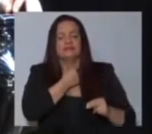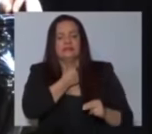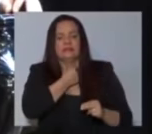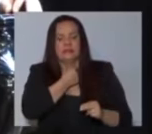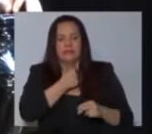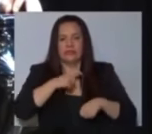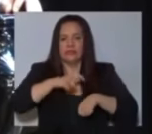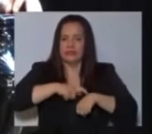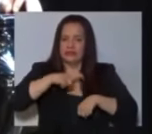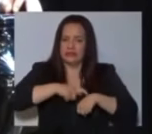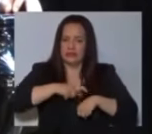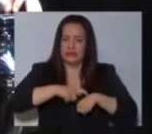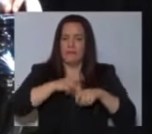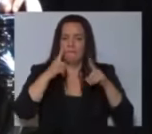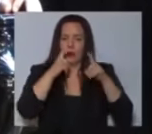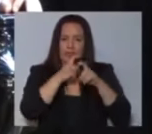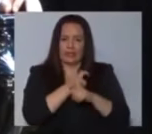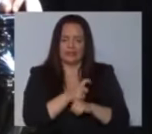tiempo de crisis?